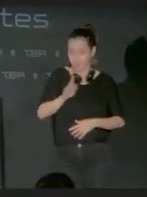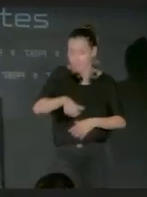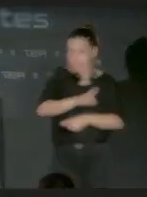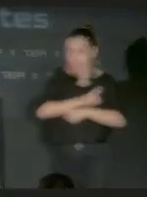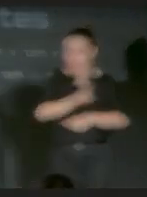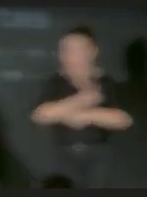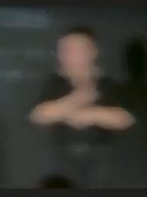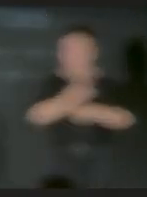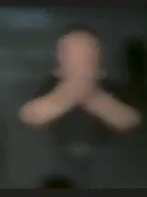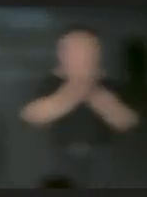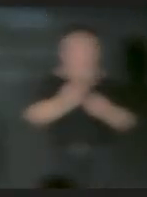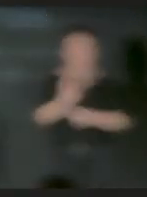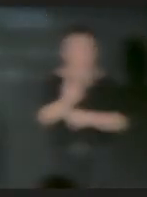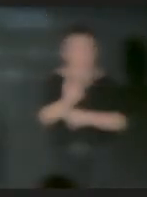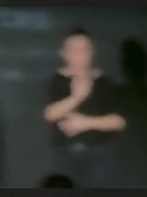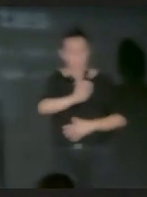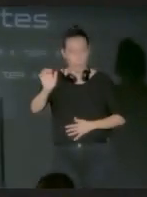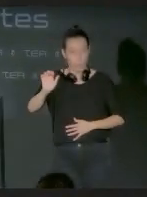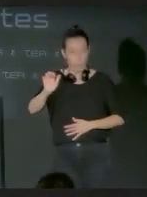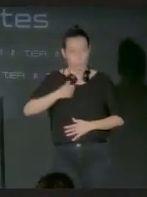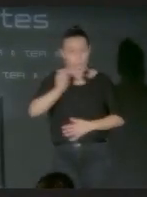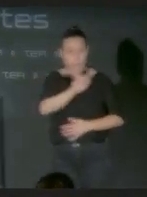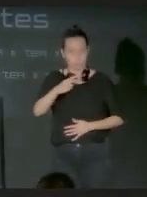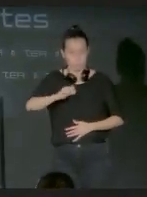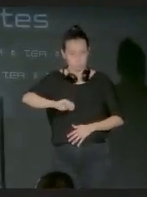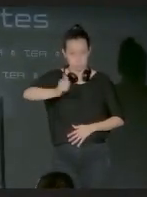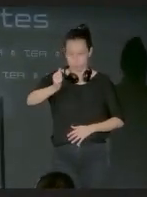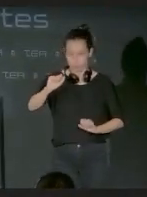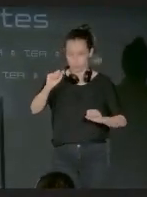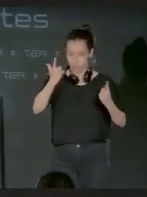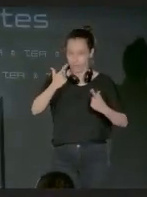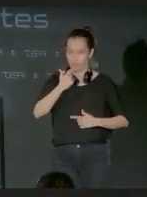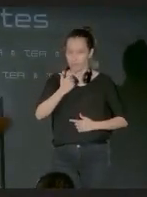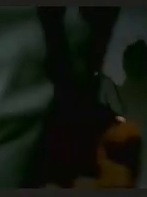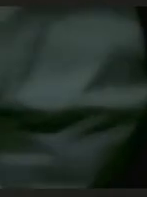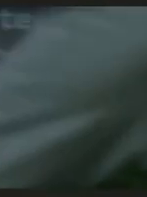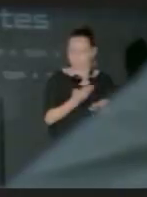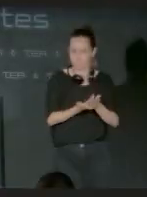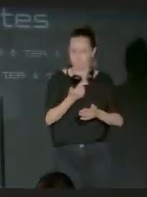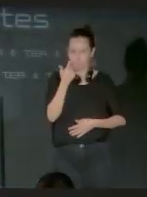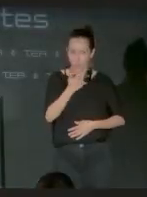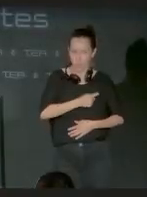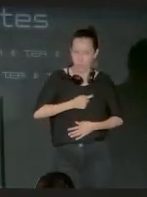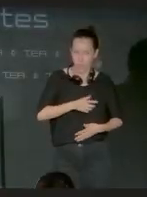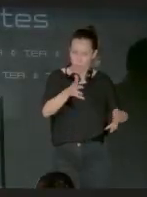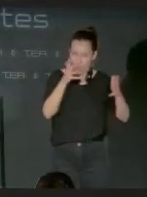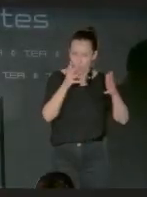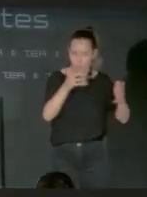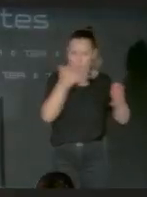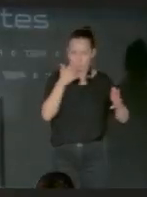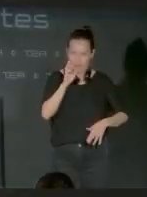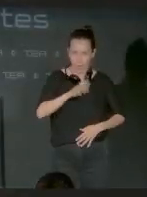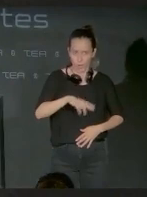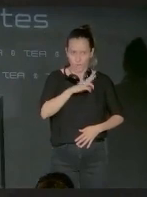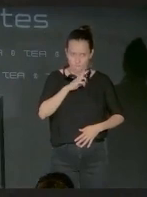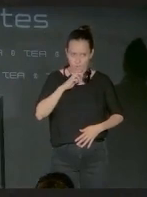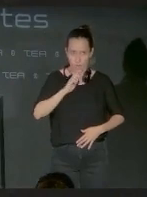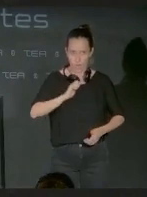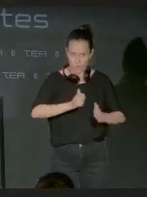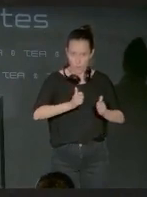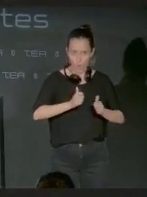europeo aprobó una resolución que pide a la comisión y al consejo que reconozcan el valor del ecosistema del videojuego en la Unión Europea